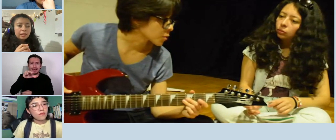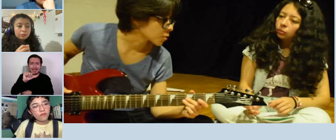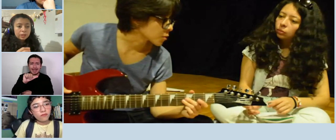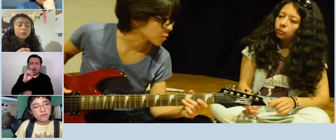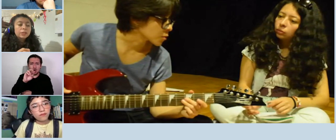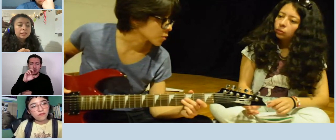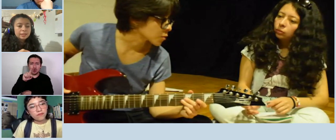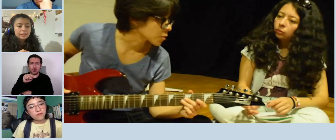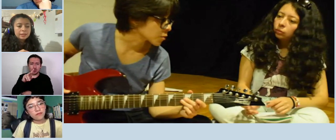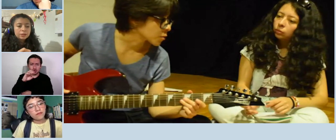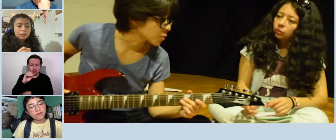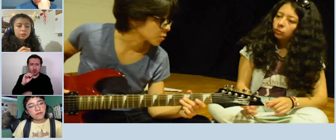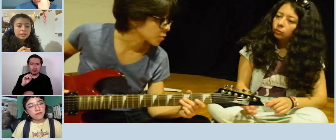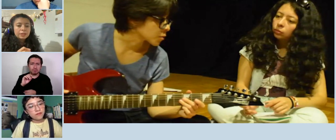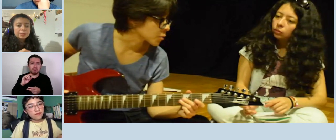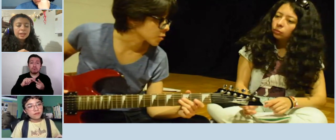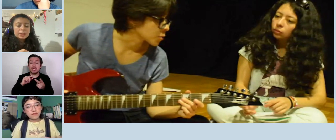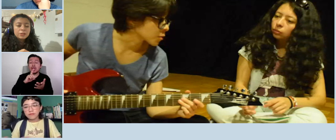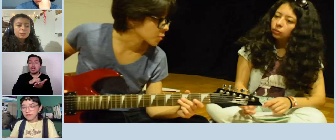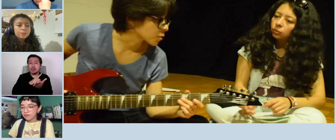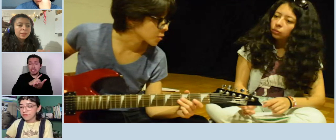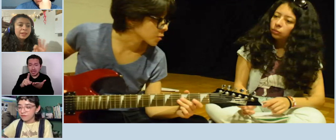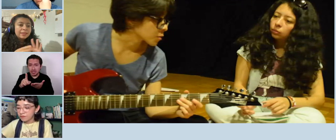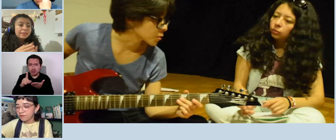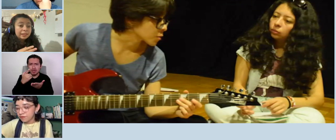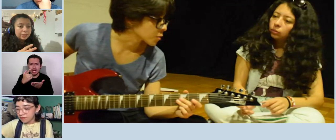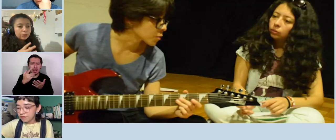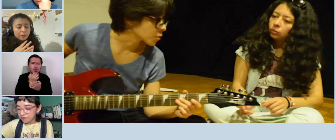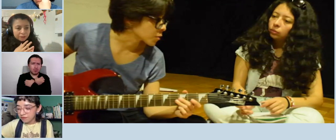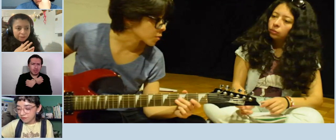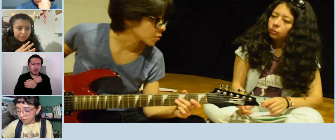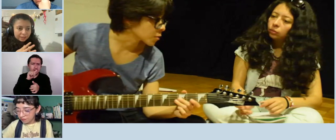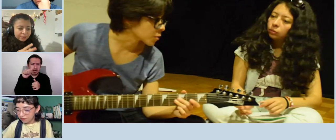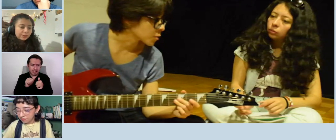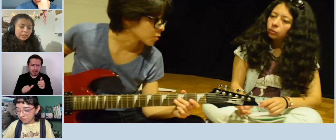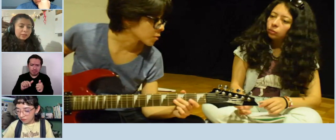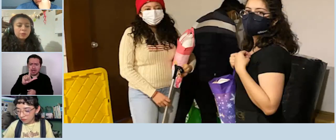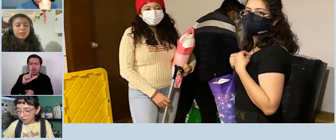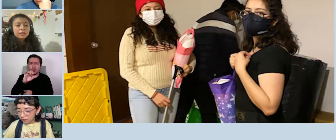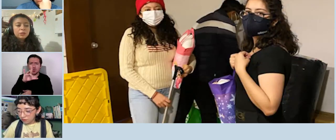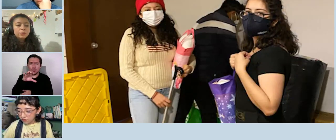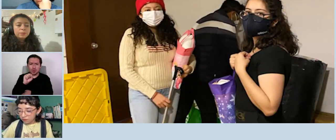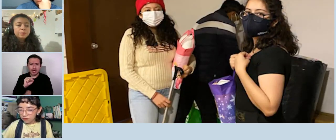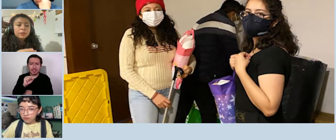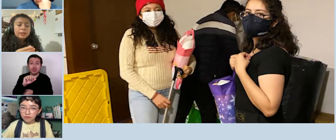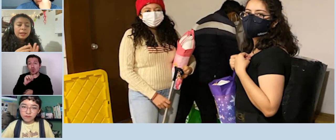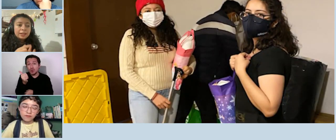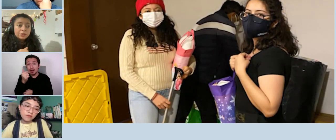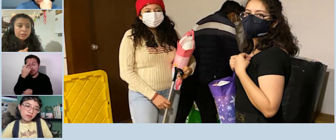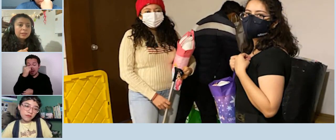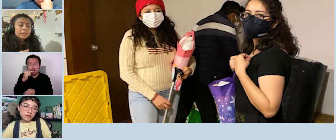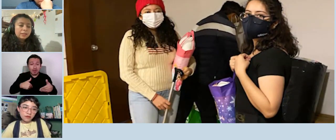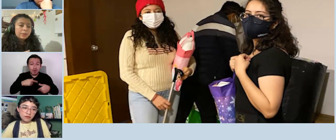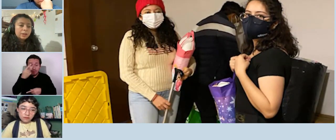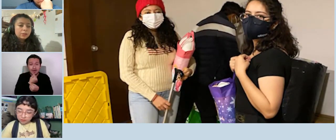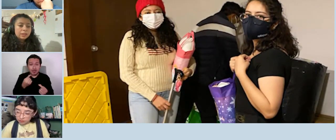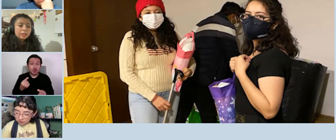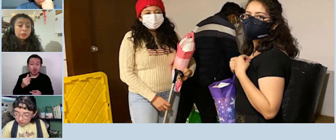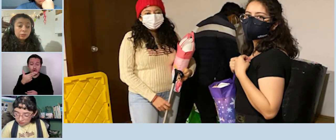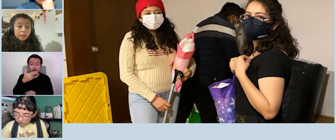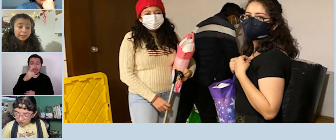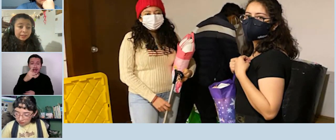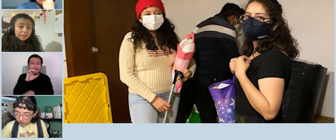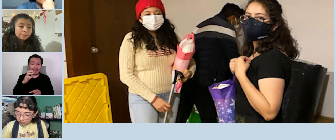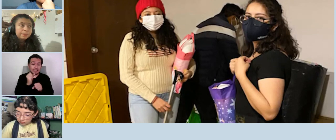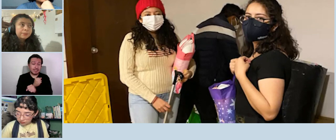a la educación artística con Lucas Avendaño del teatro para infancias con de boeto de la gestión alternativa con